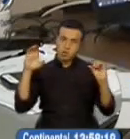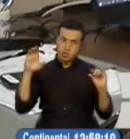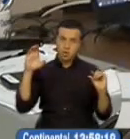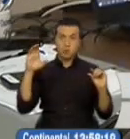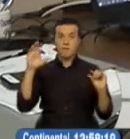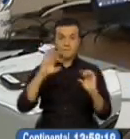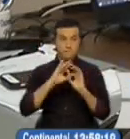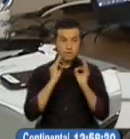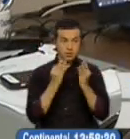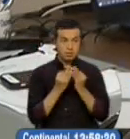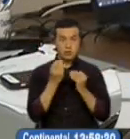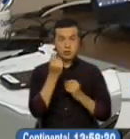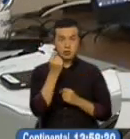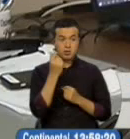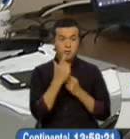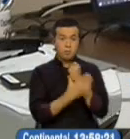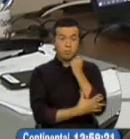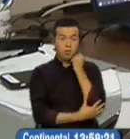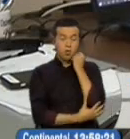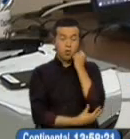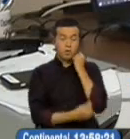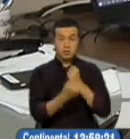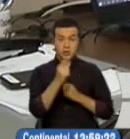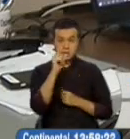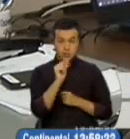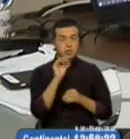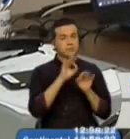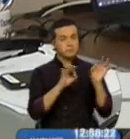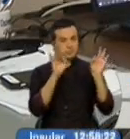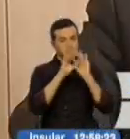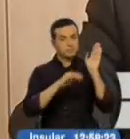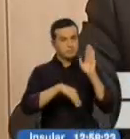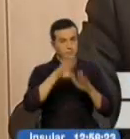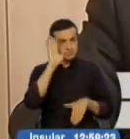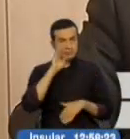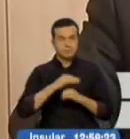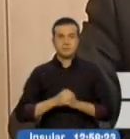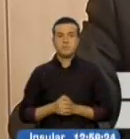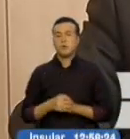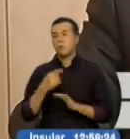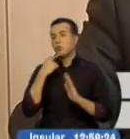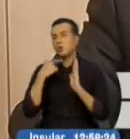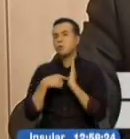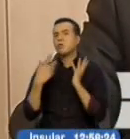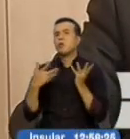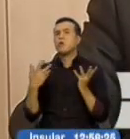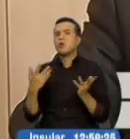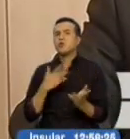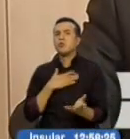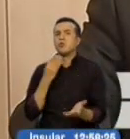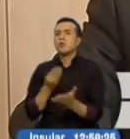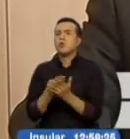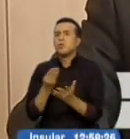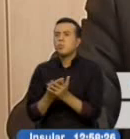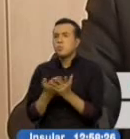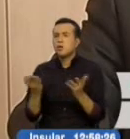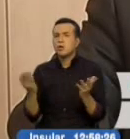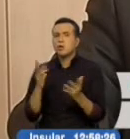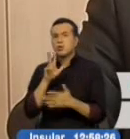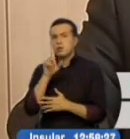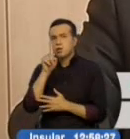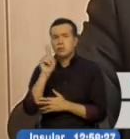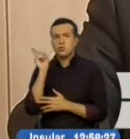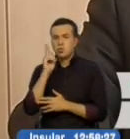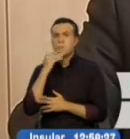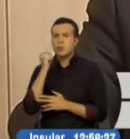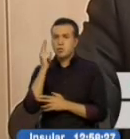para las familias de más escasos recursos es lo importante acá. Uno dice, ¿para qué voy a hacer las compras el día 31